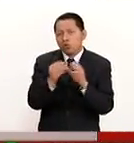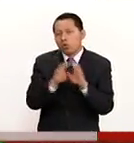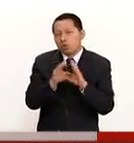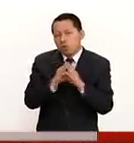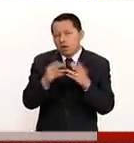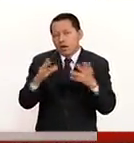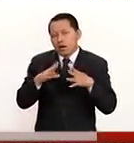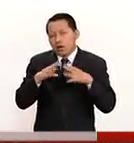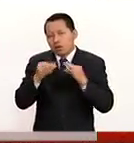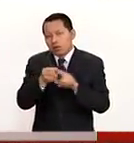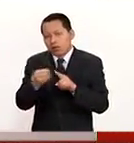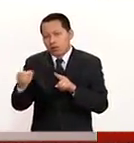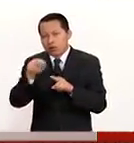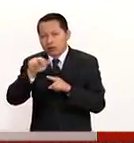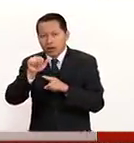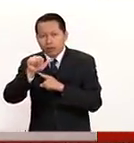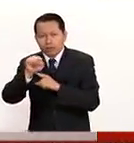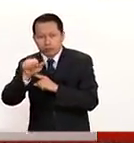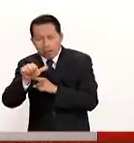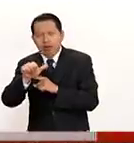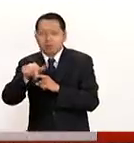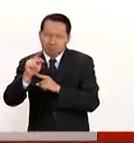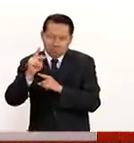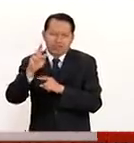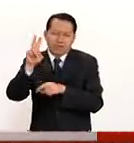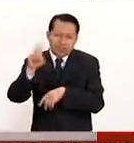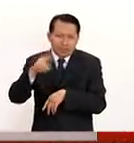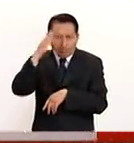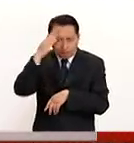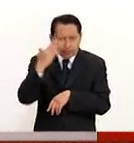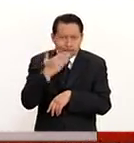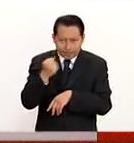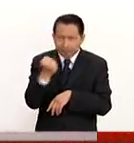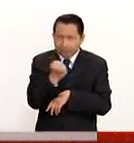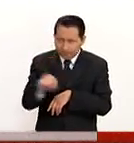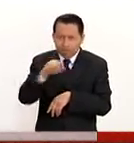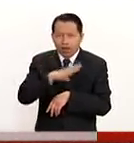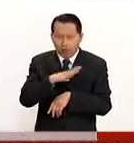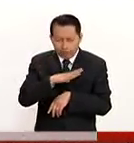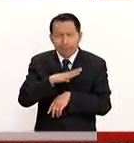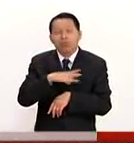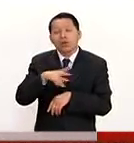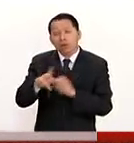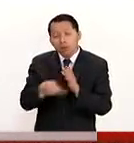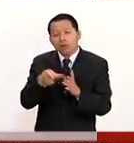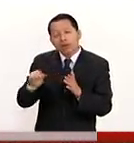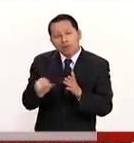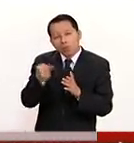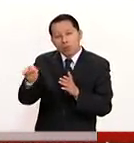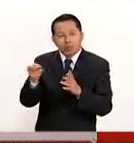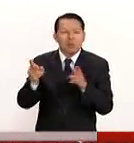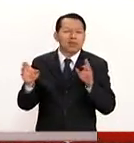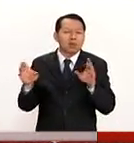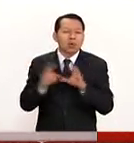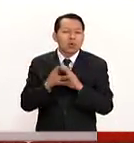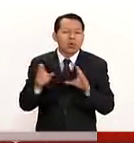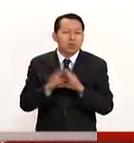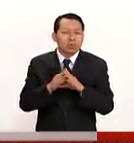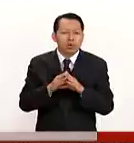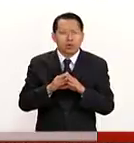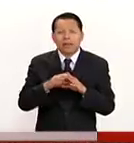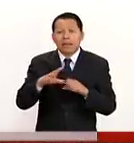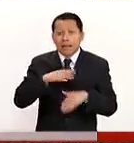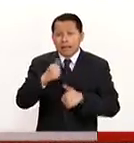fin, el talento existe, pero insistiendo en la pregunta, ¿qué debería de hacerse para poder inculcar lo que son las